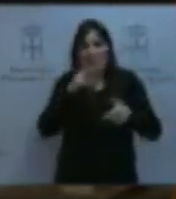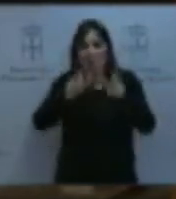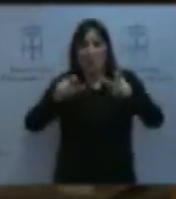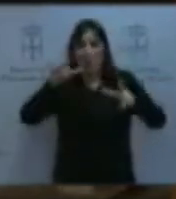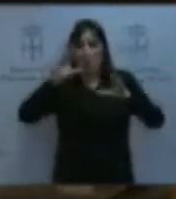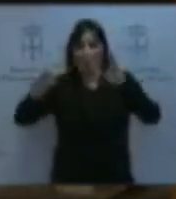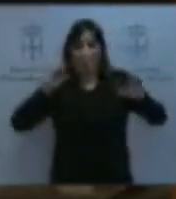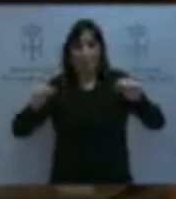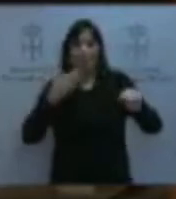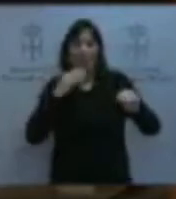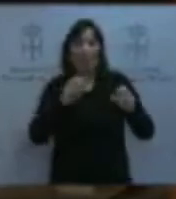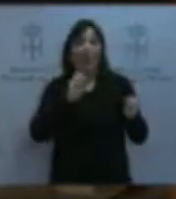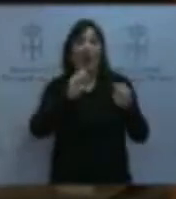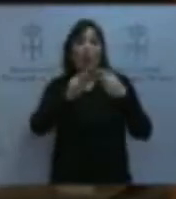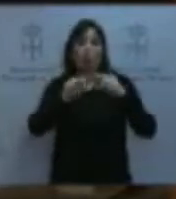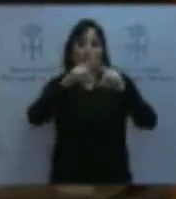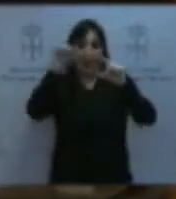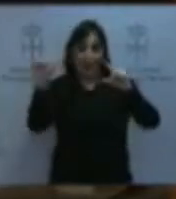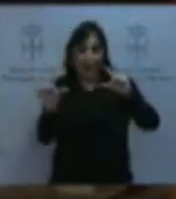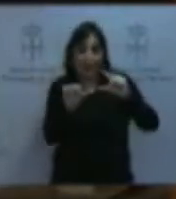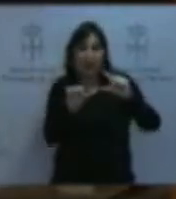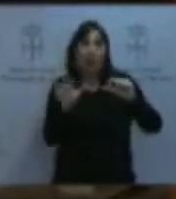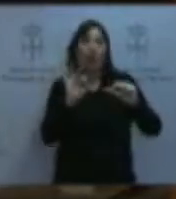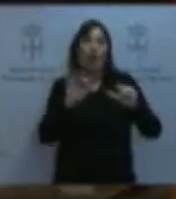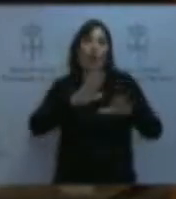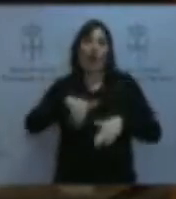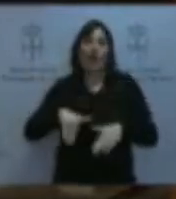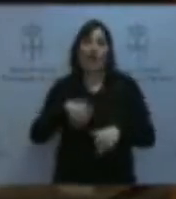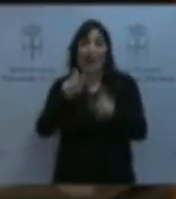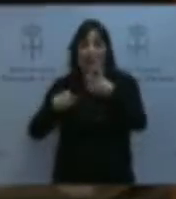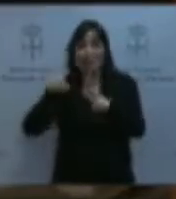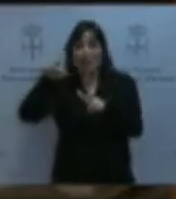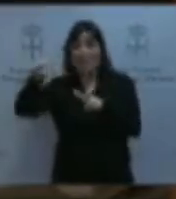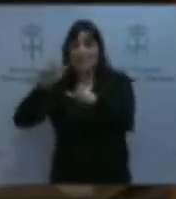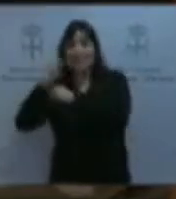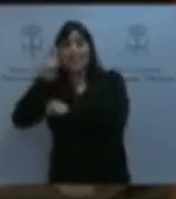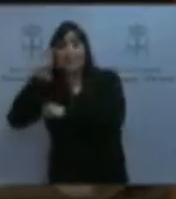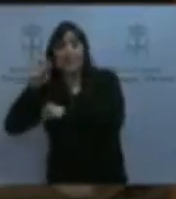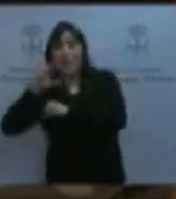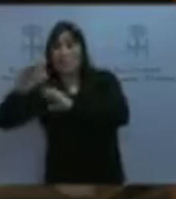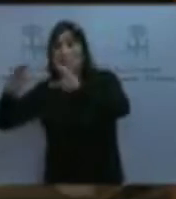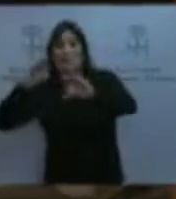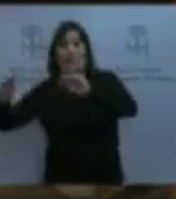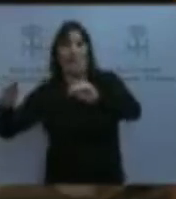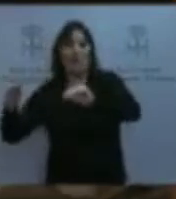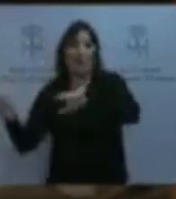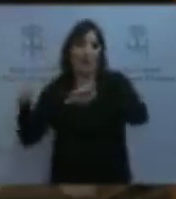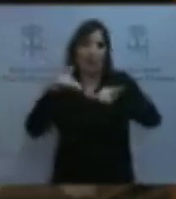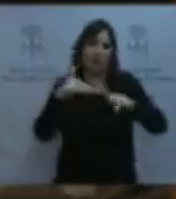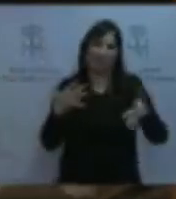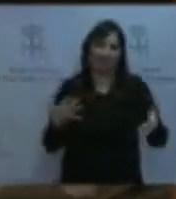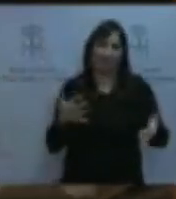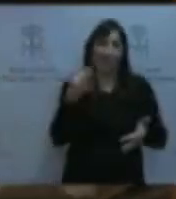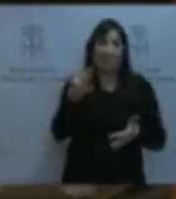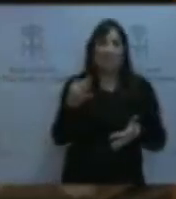se terminase drenando y haciendo que la gente se vaya de las salas. Y sobre todo, que terminase imponiéndose un imaginario en el que hablemos del área